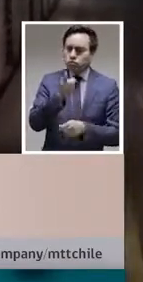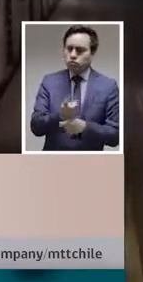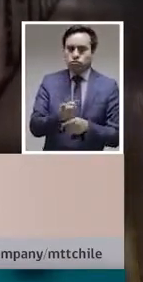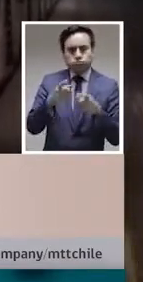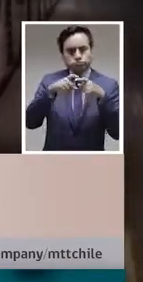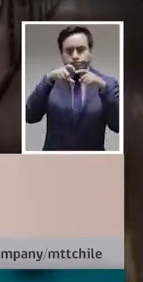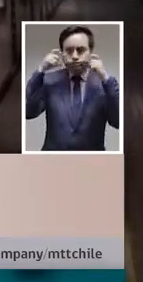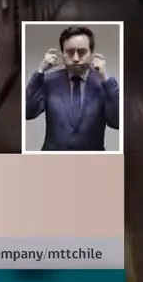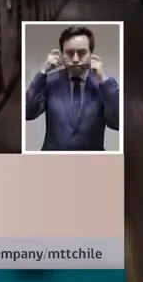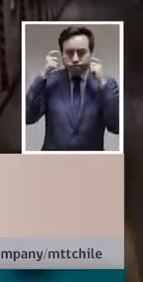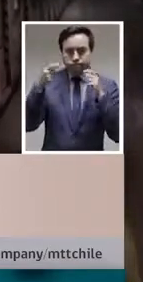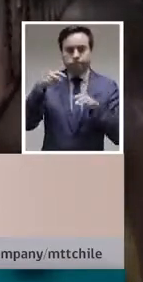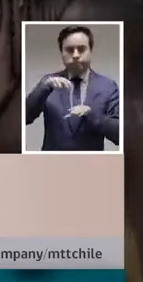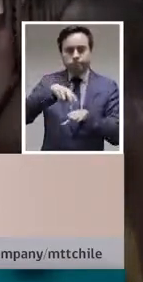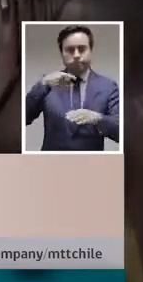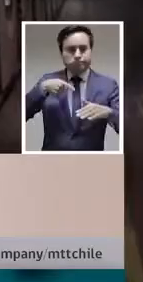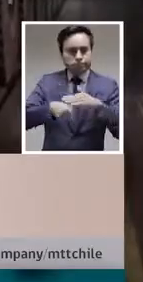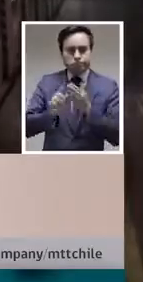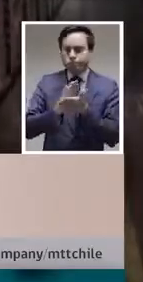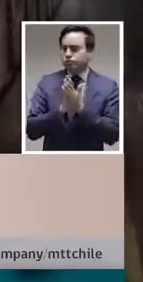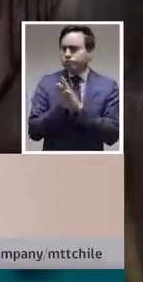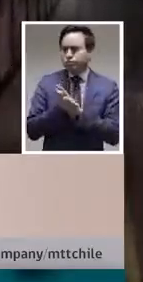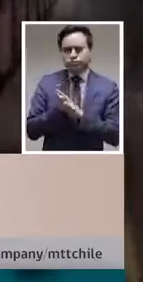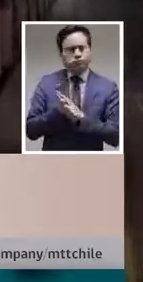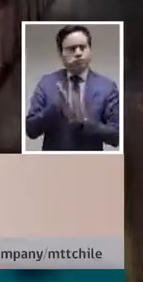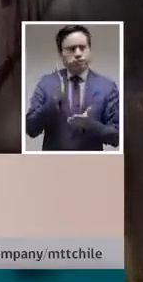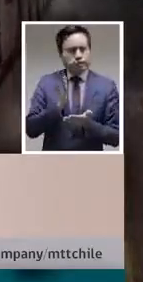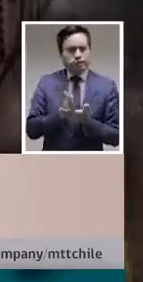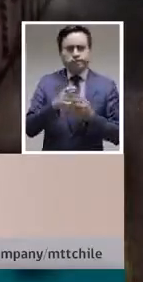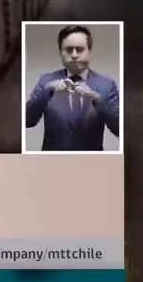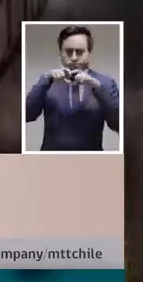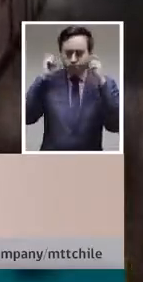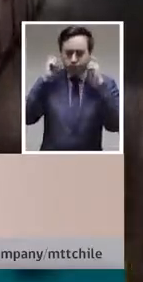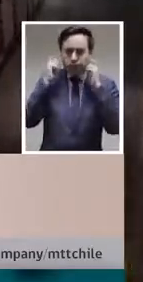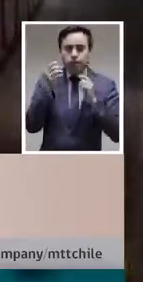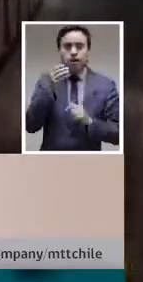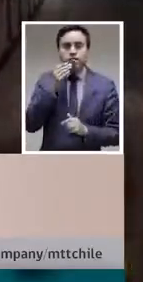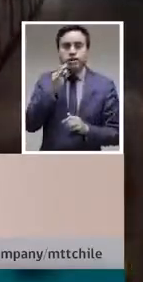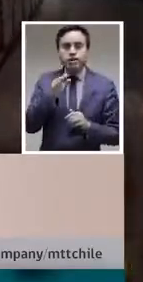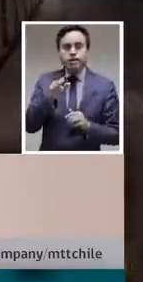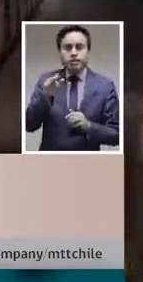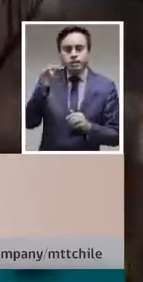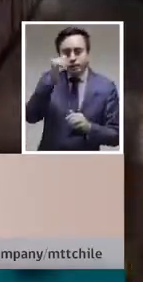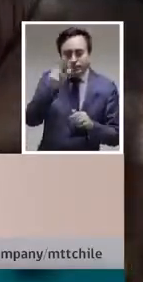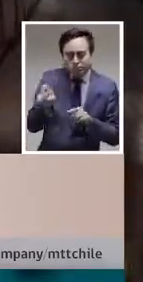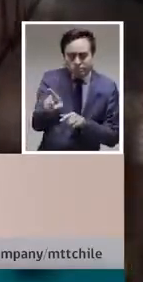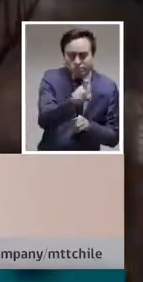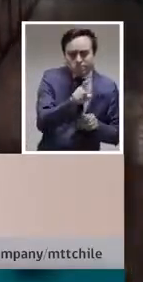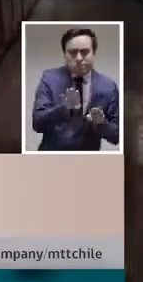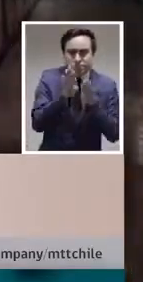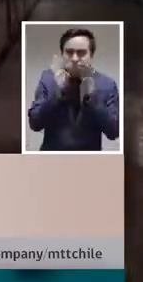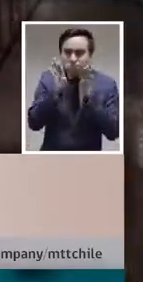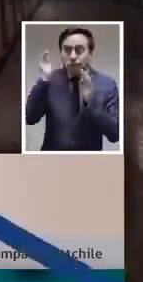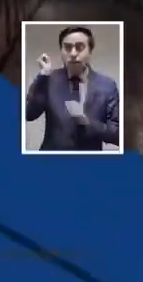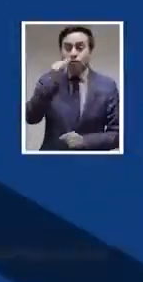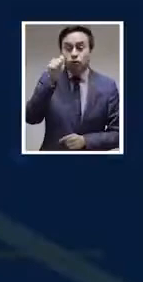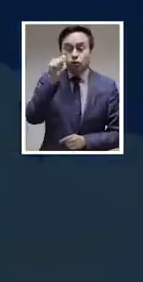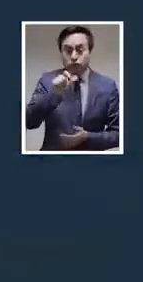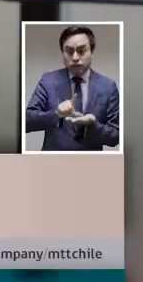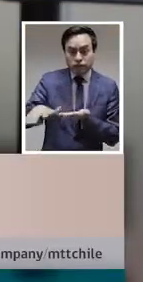de mascarillas en transporte público. Se han sanitizado también todas las instalaciones y se sigue haciendo